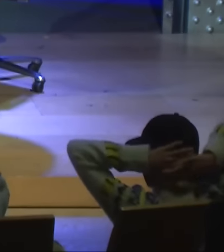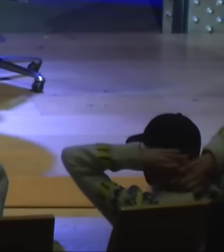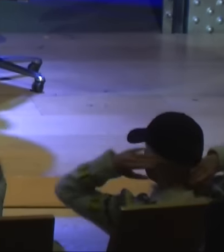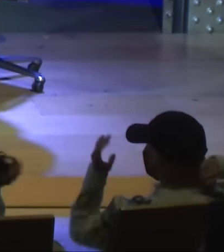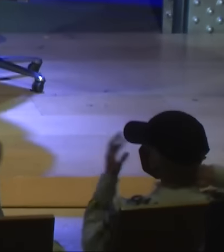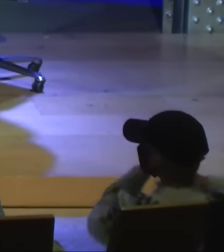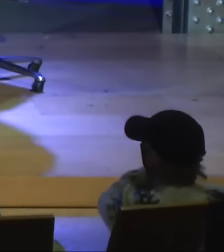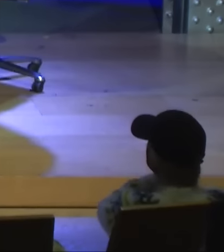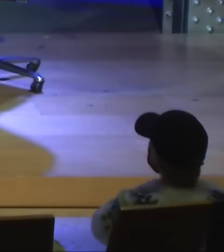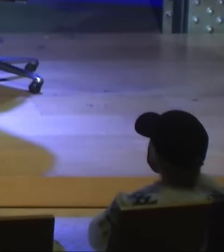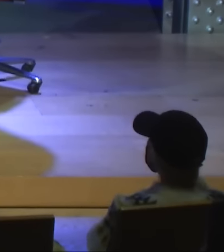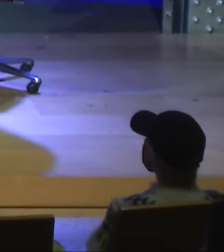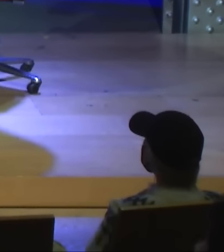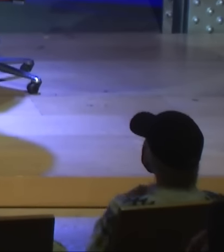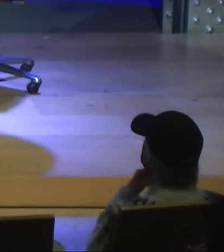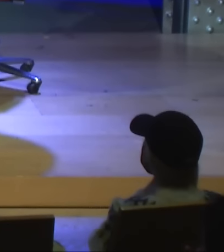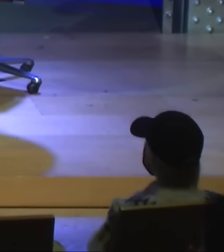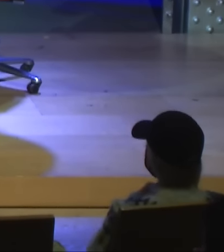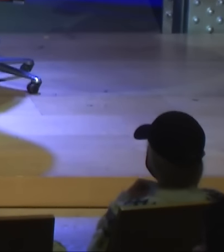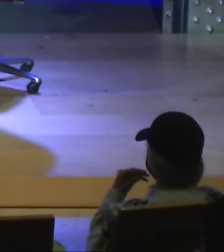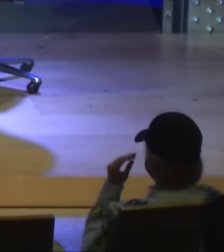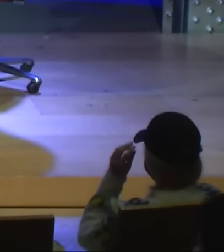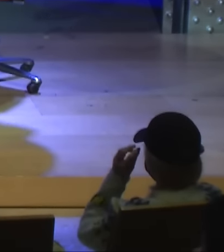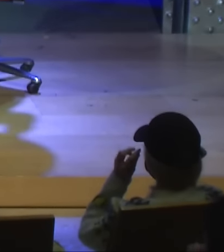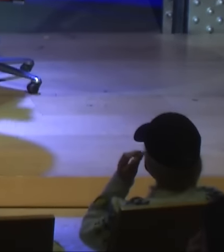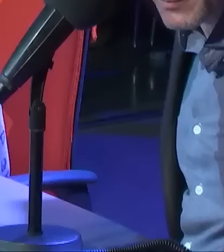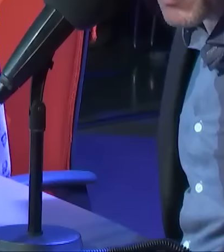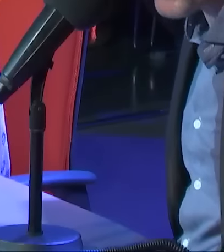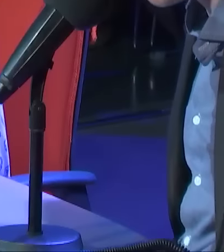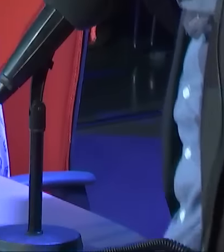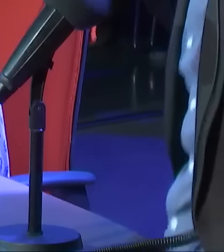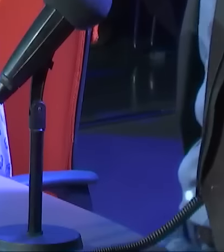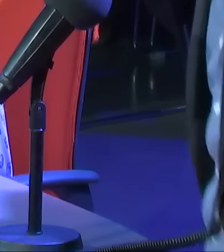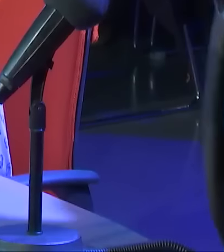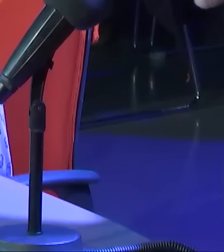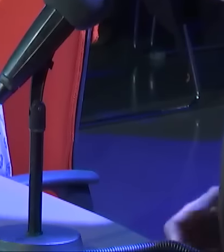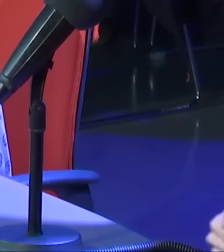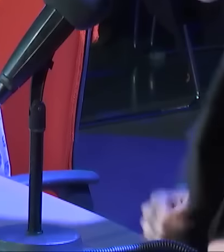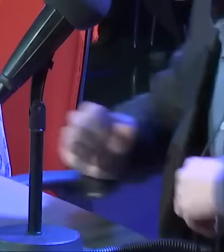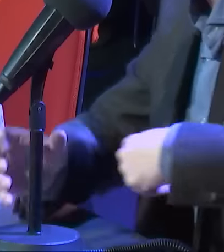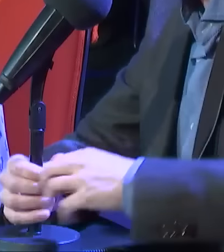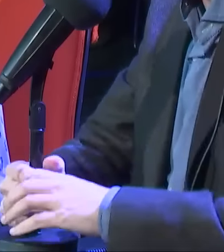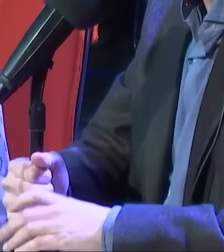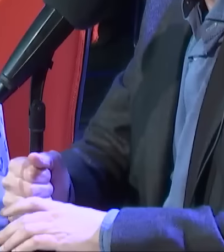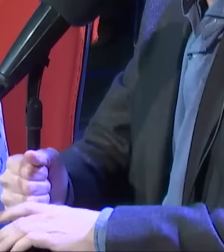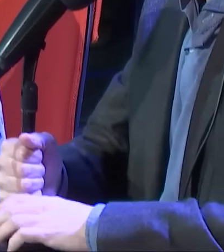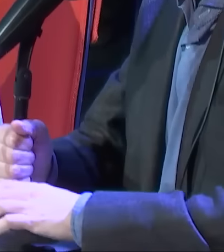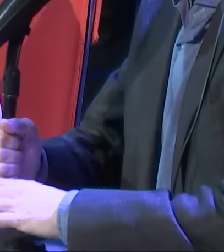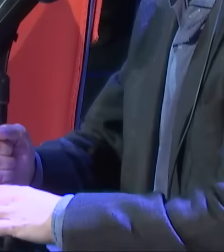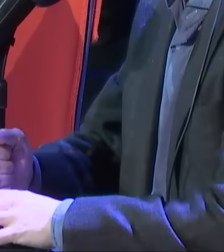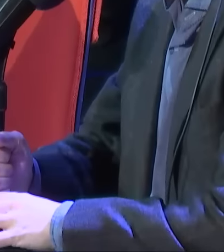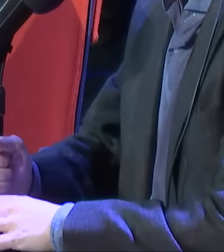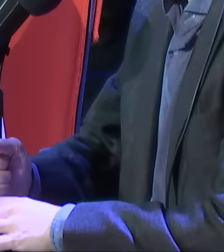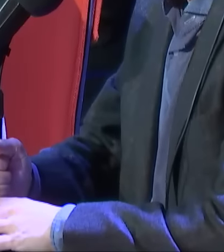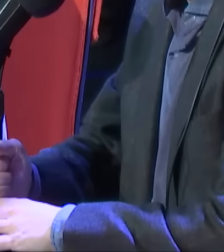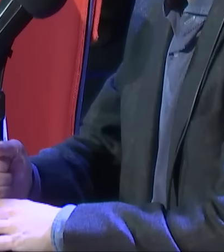hemos empezado demasiado fuerte, por favor. Creo que sí. De menos a más. Se critica eso, que este programa empieza demasiado fuerte, claro, y luego